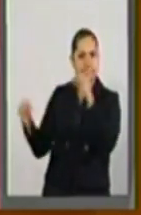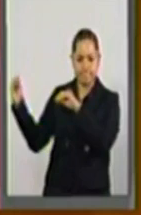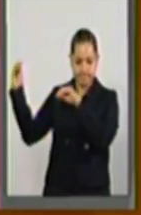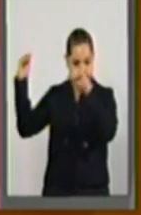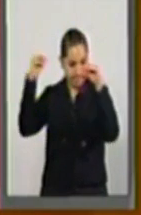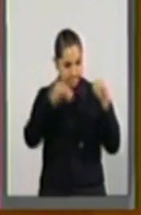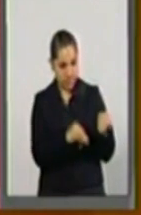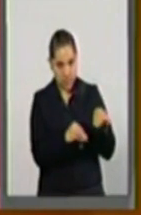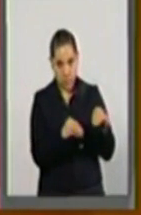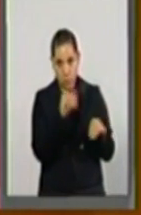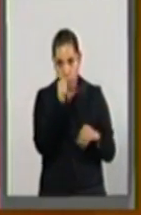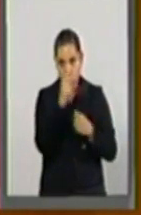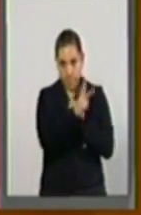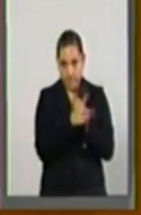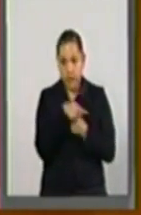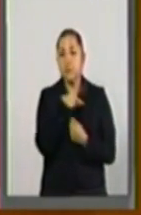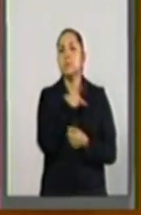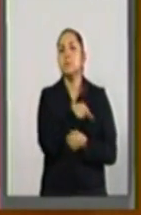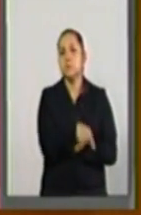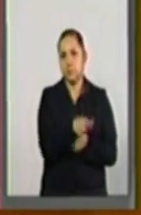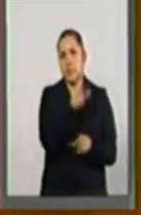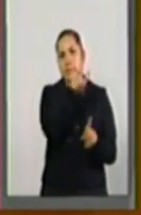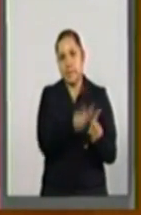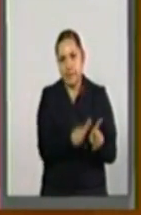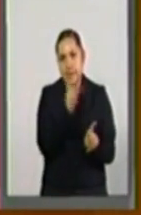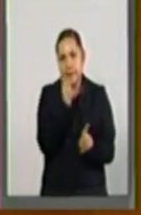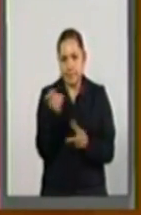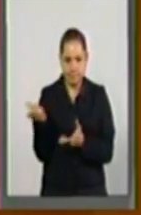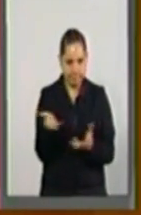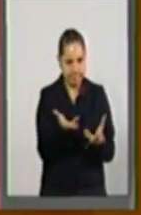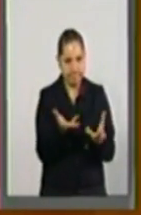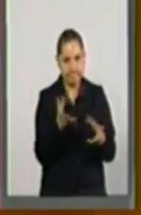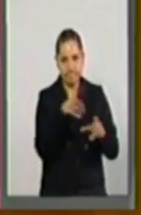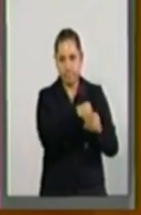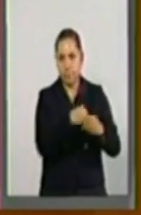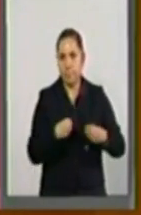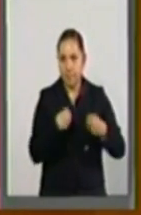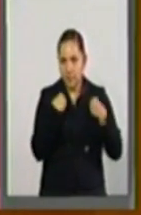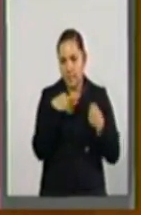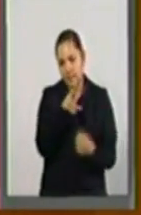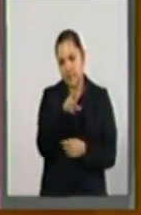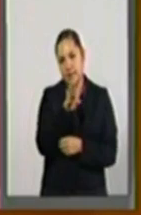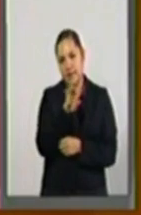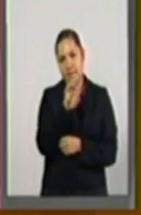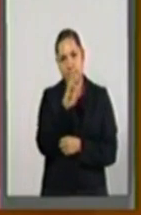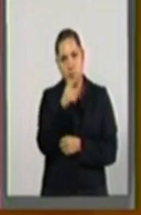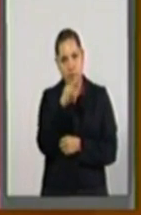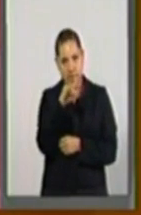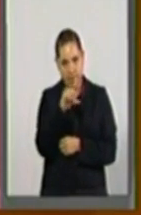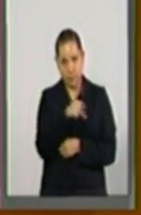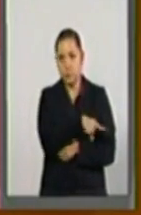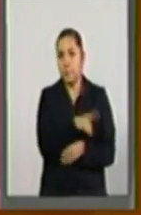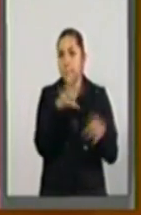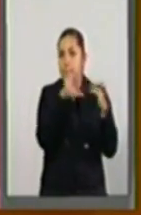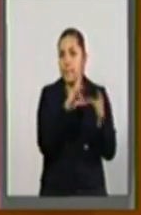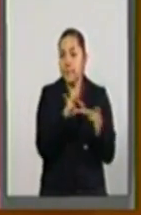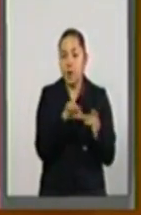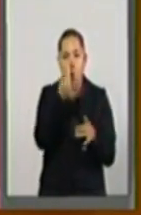que privilegia hablar de la condición de refugiado. Se refirió a motivaciones siempre de naturaleza